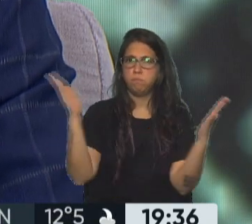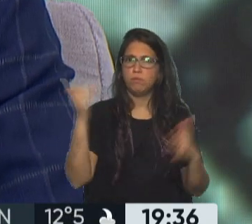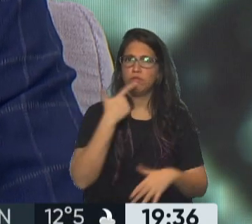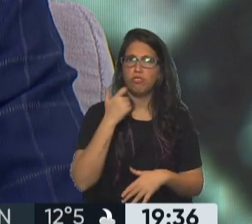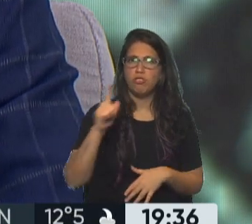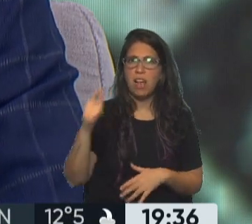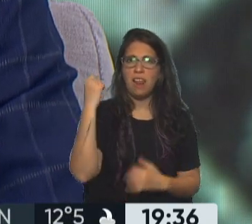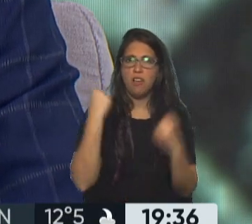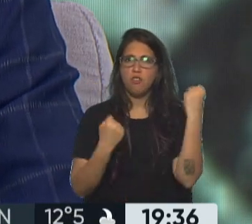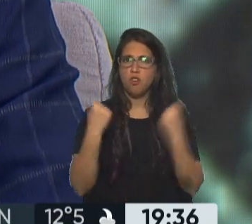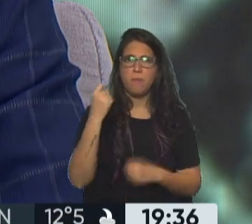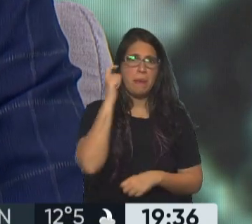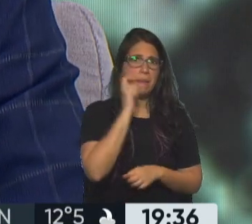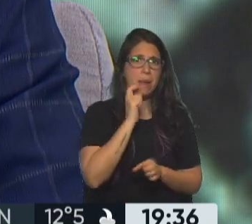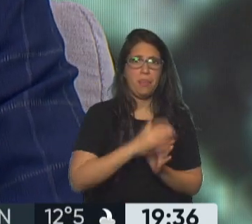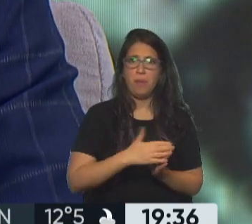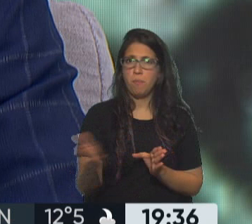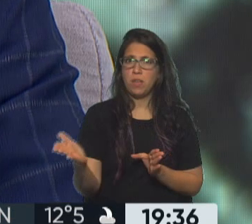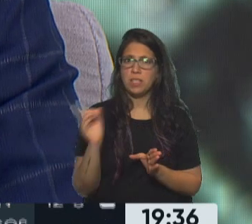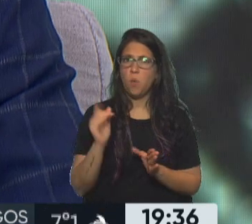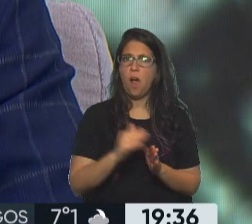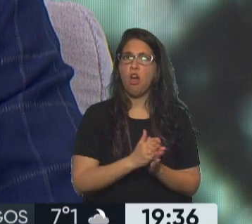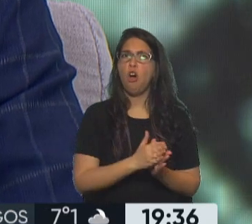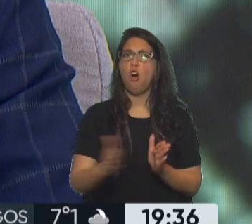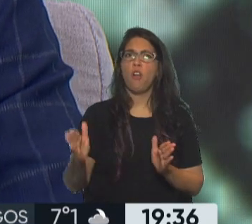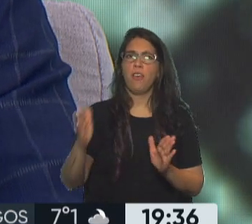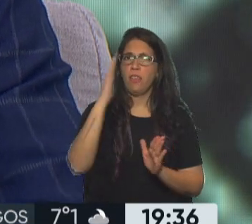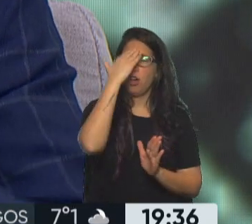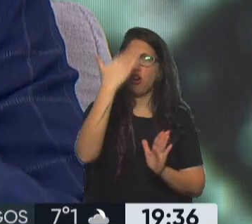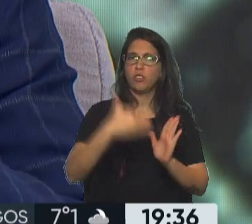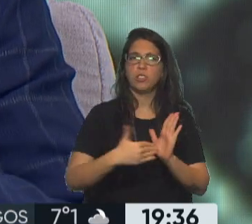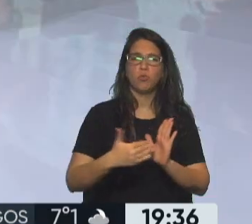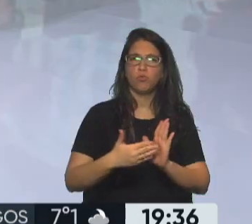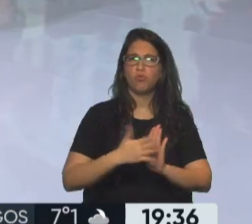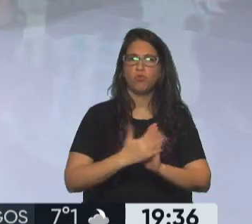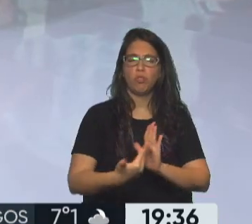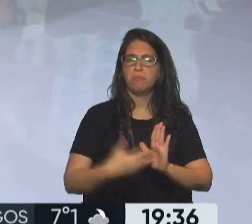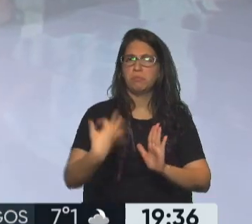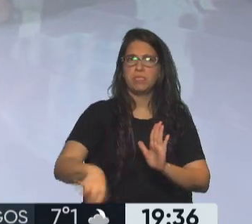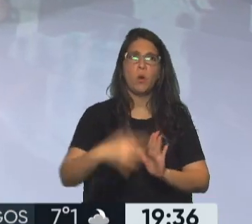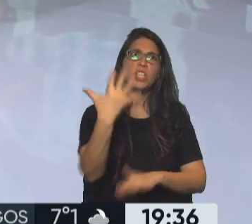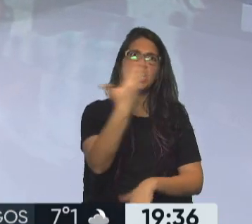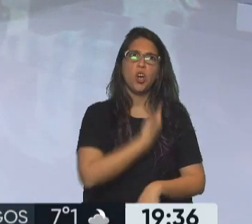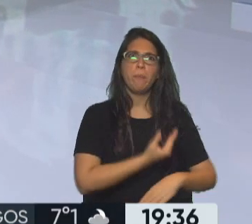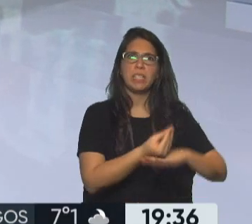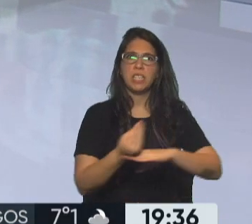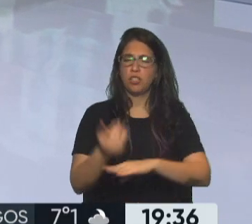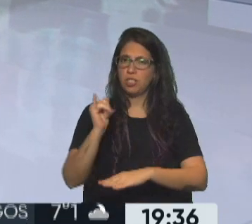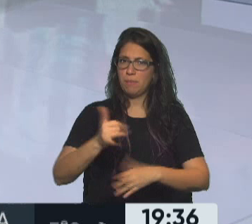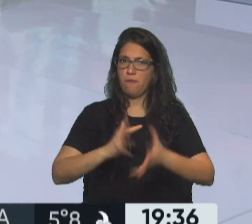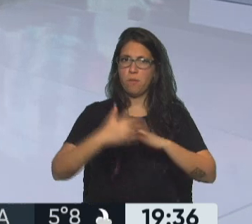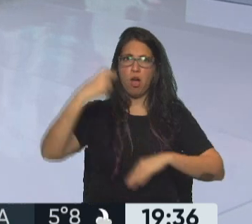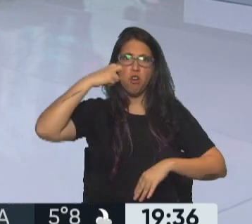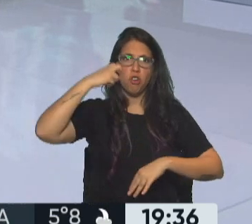que se padeció después del menemismo, se mantuvo el orden constitucional. Vos decís, bueno, 5 presidentes, está bien, pero se mantuvo. Fue el Congreso